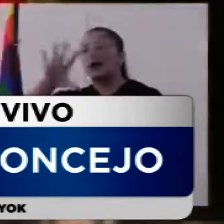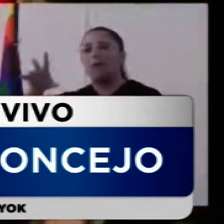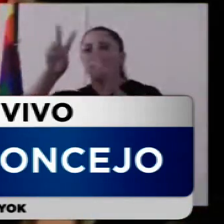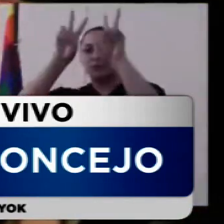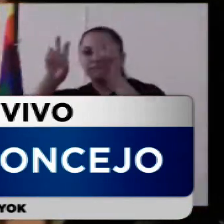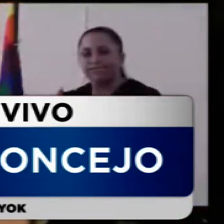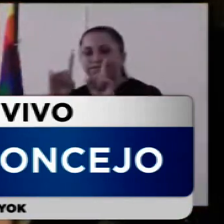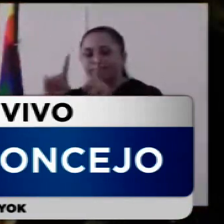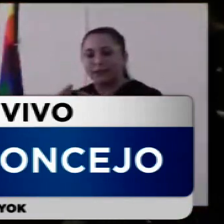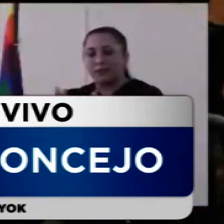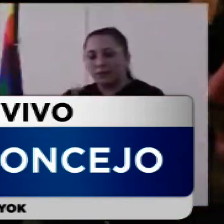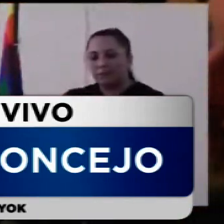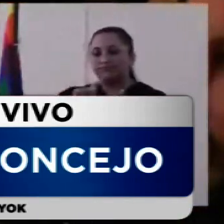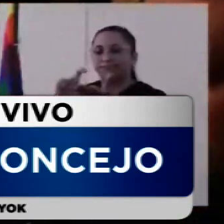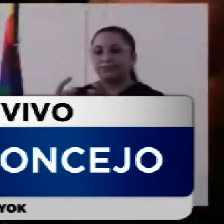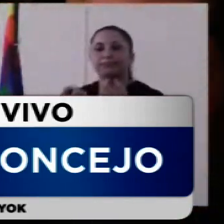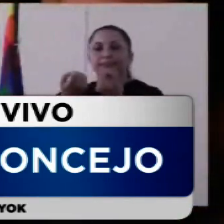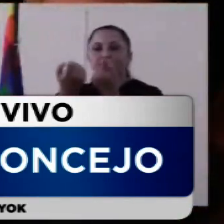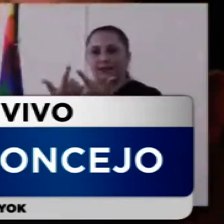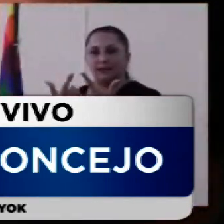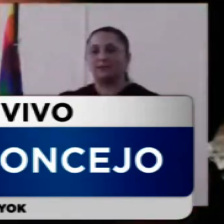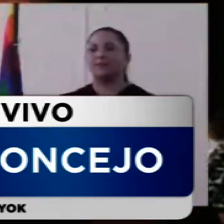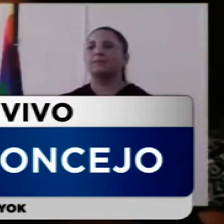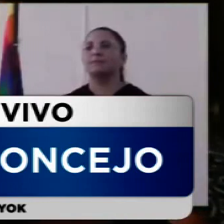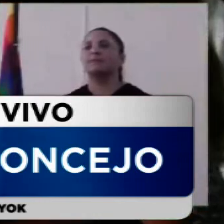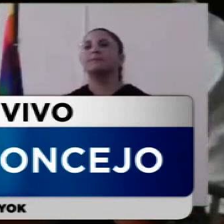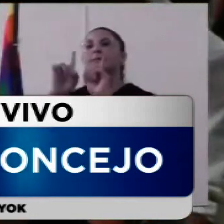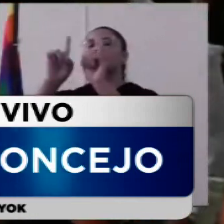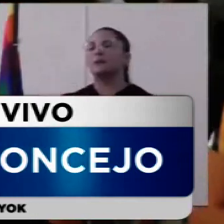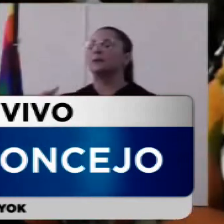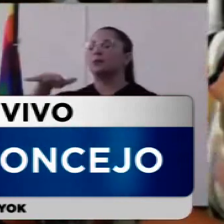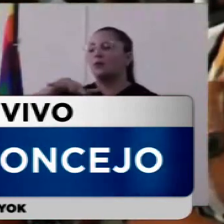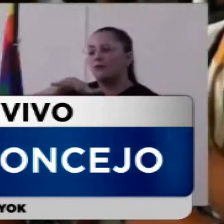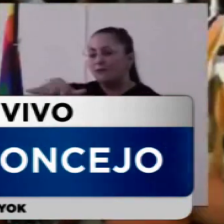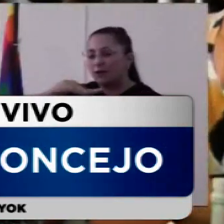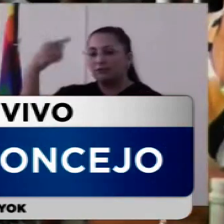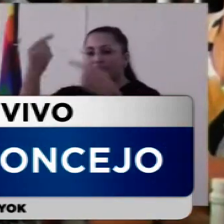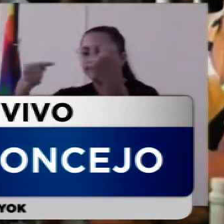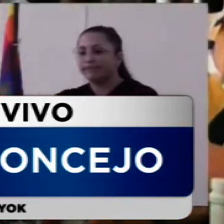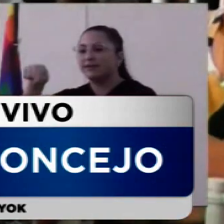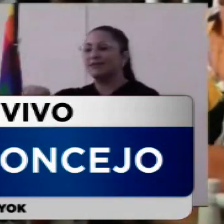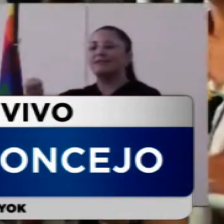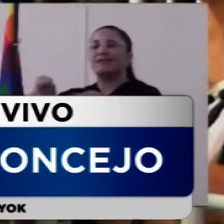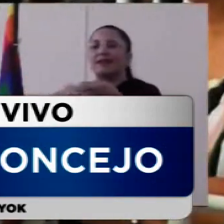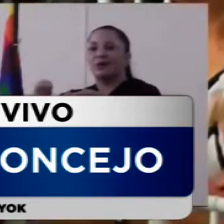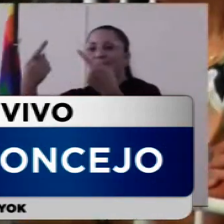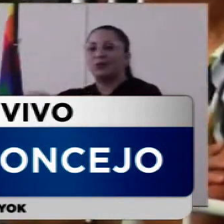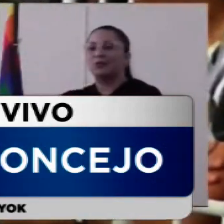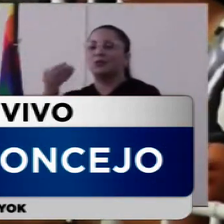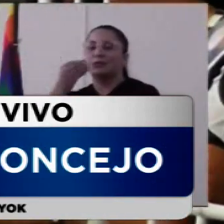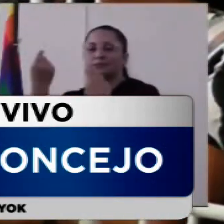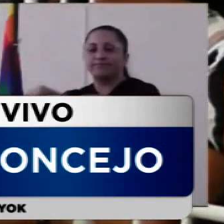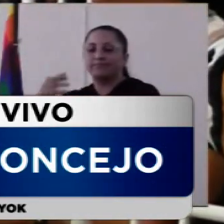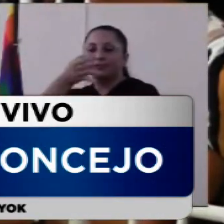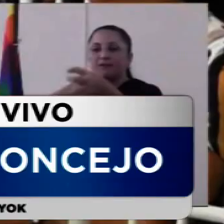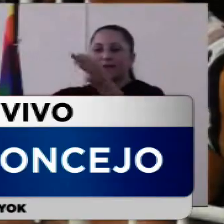debates. En esta primera sesión los ediles han designado justamente a los presidentes de sus respectivos bloques. Por Juntos por el Cambio la